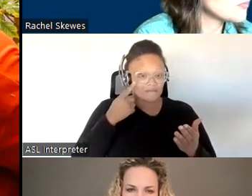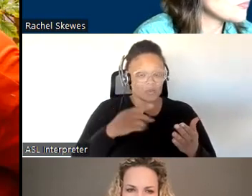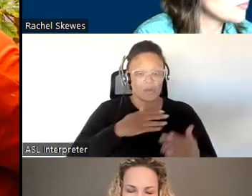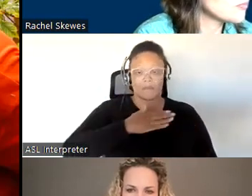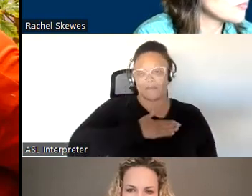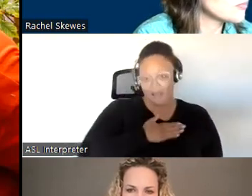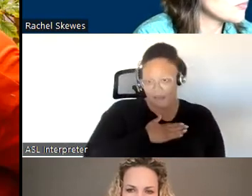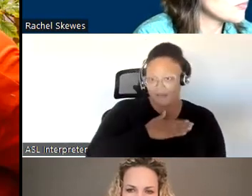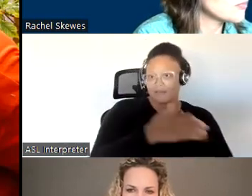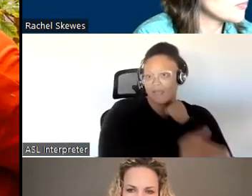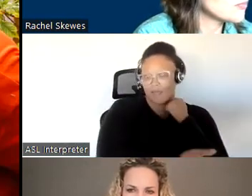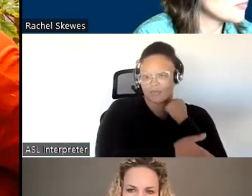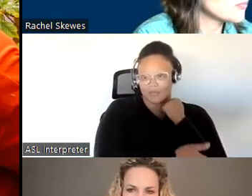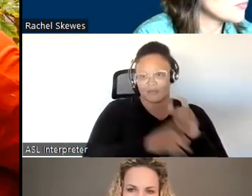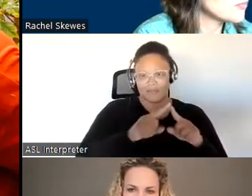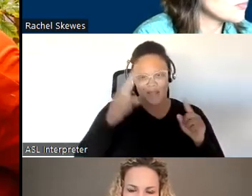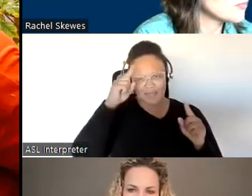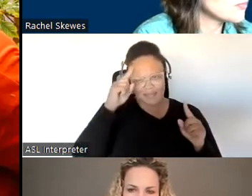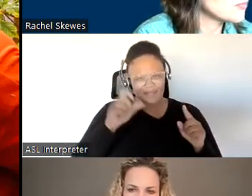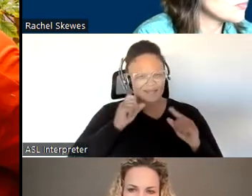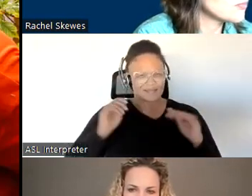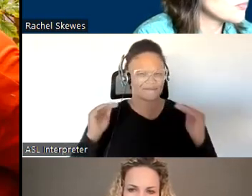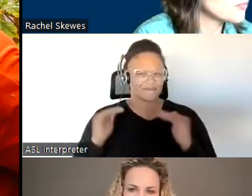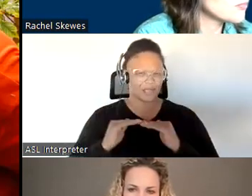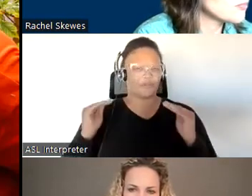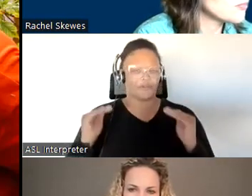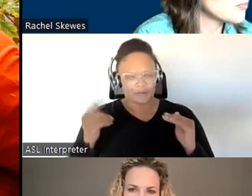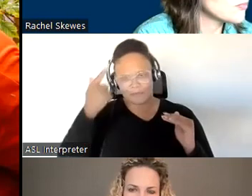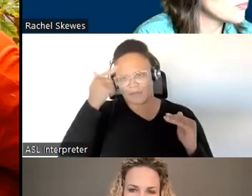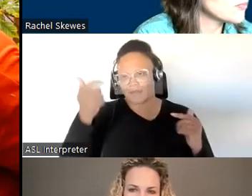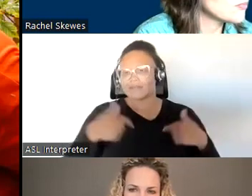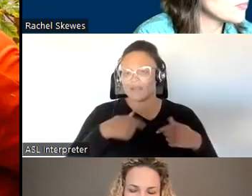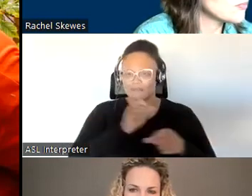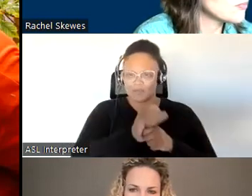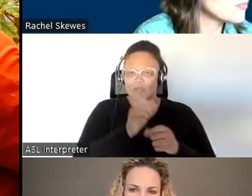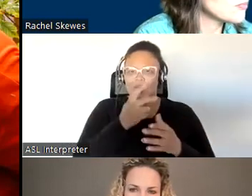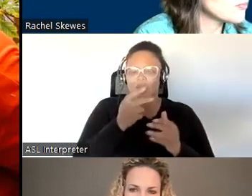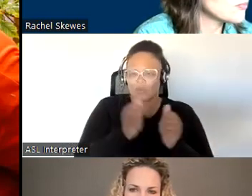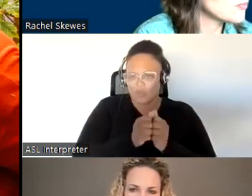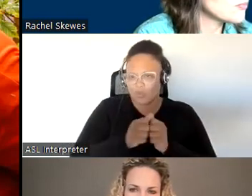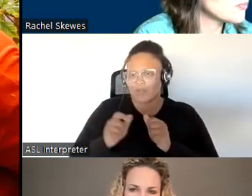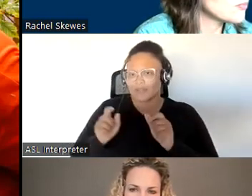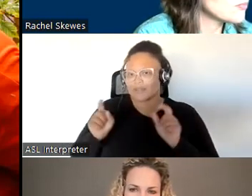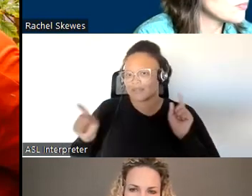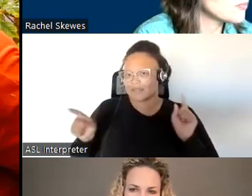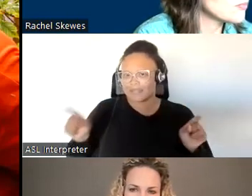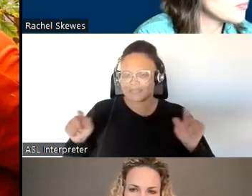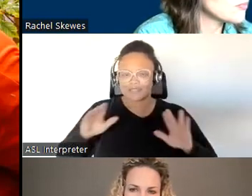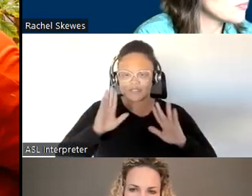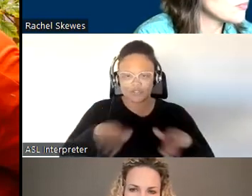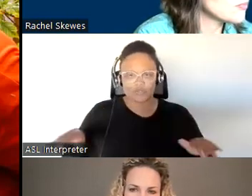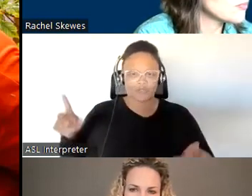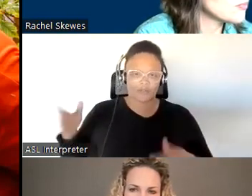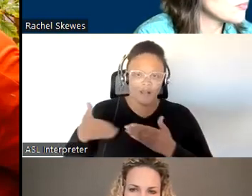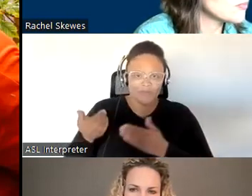como injusto porque pues yo he estado trabajando con esos niños, ya voy para 3 años y como para